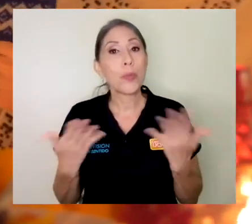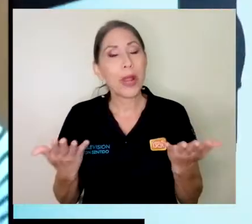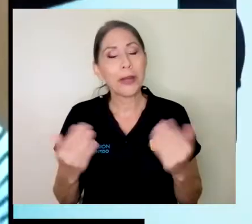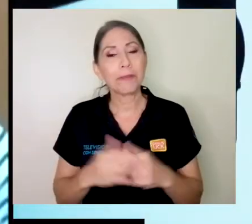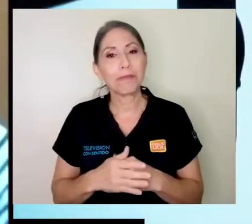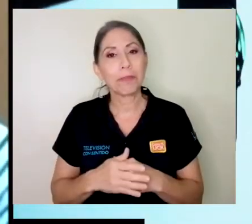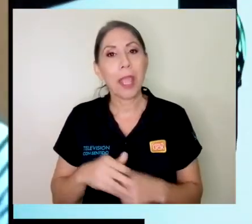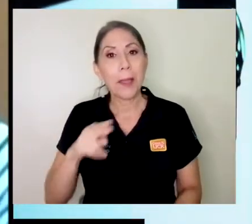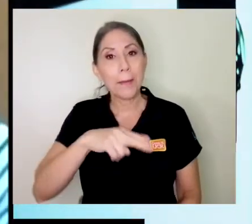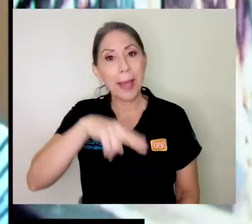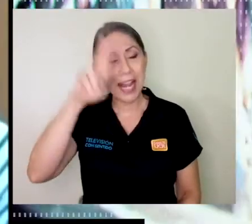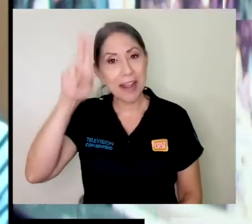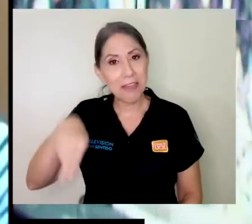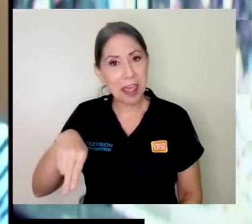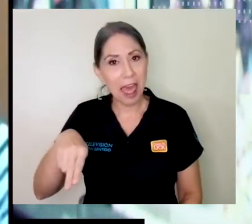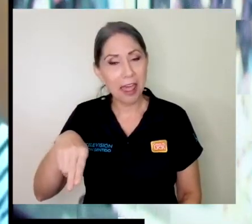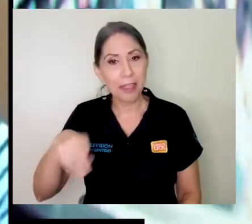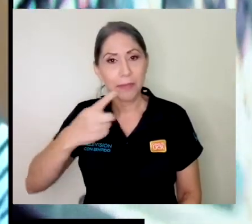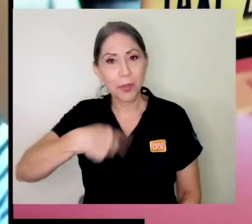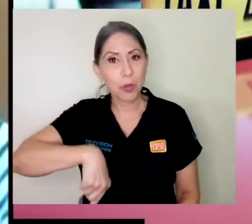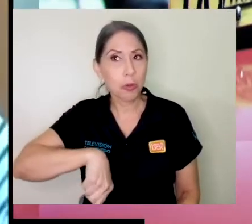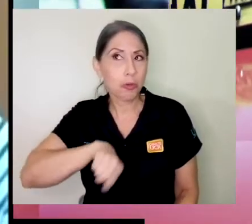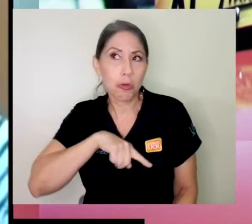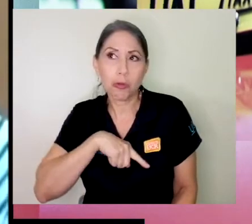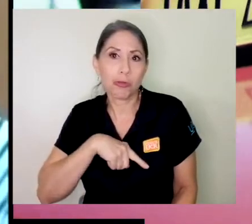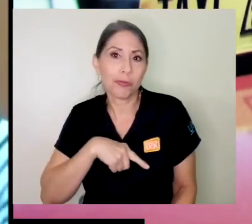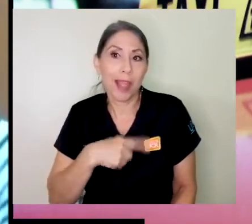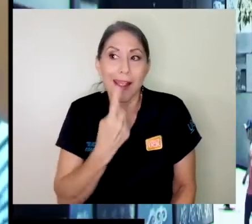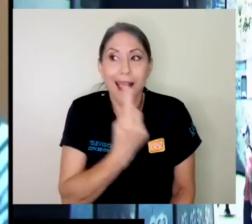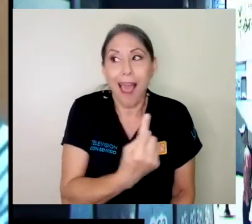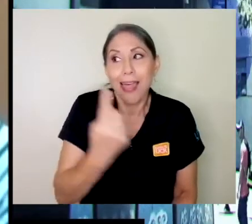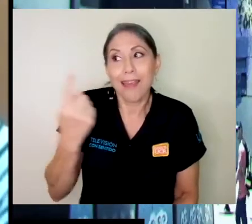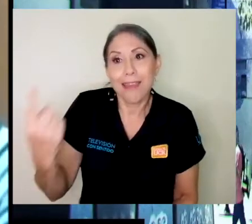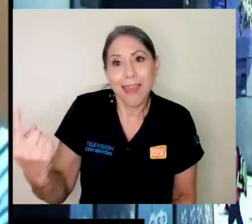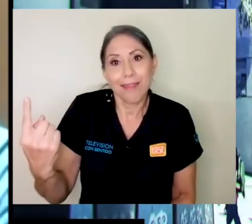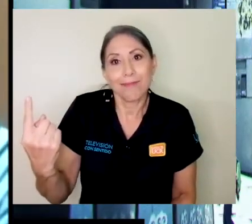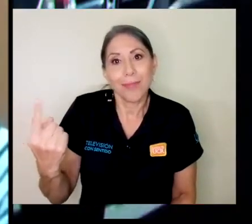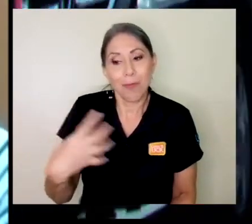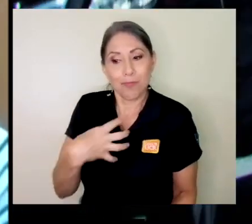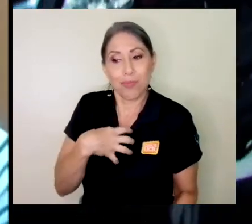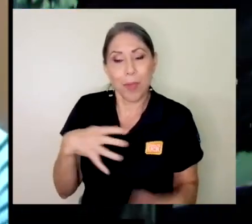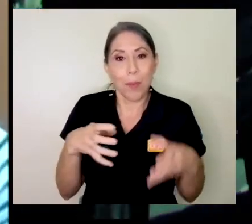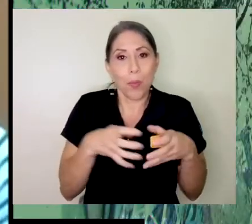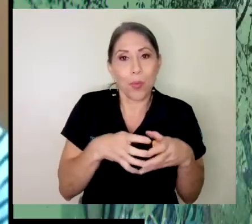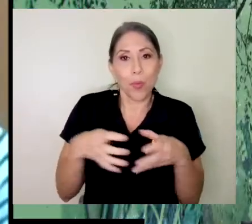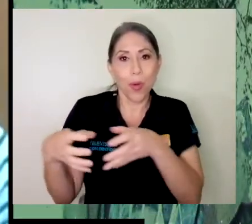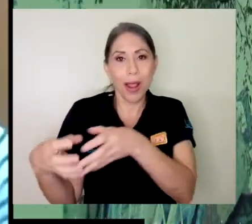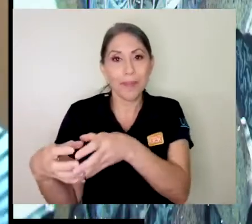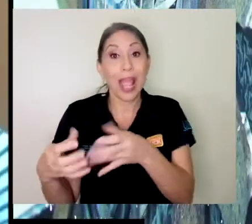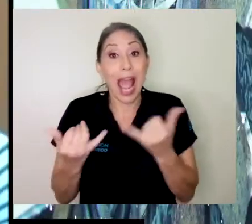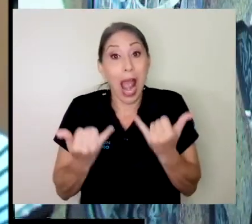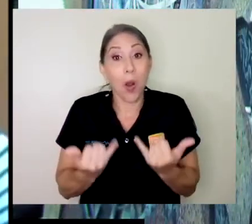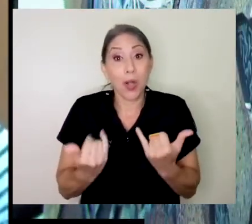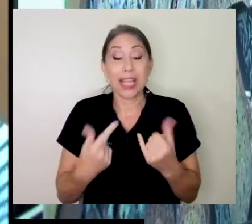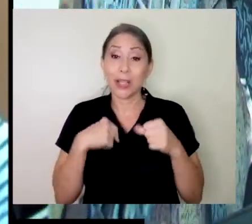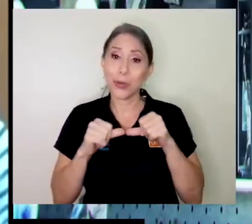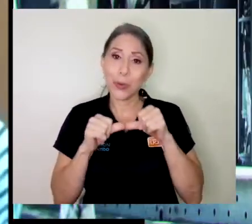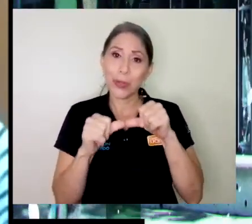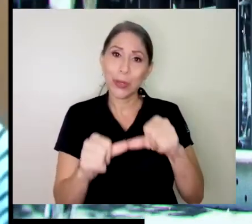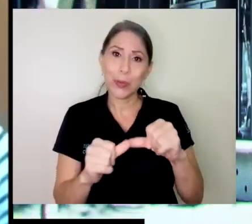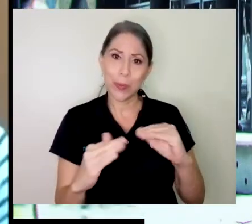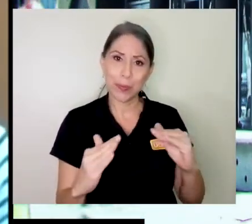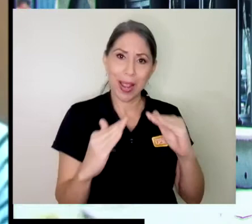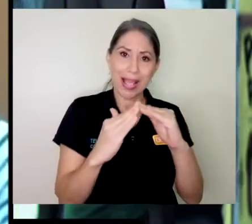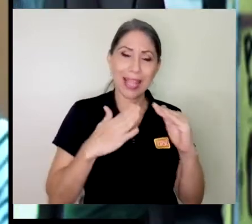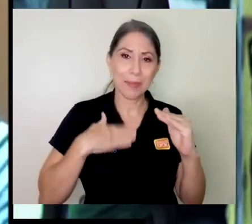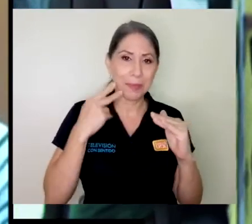Bueno, para Navidad nos quedamos cada quien en su burbuja. Yo sigo viviendo en la casa de mis